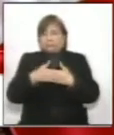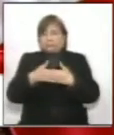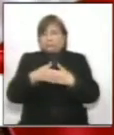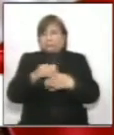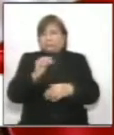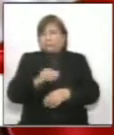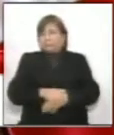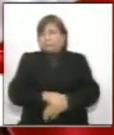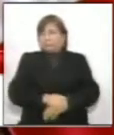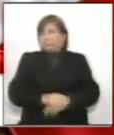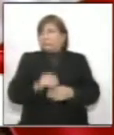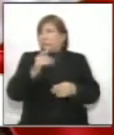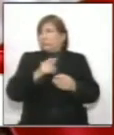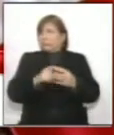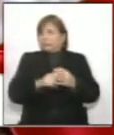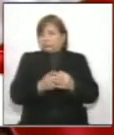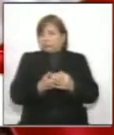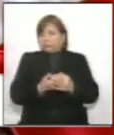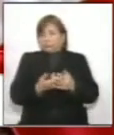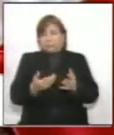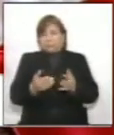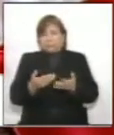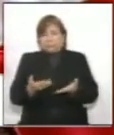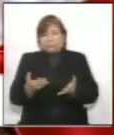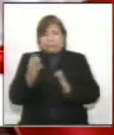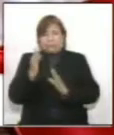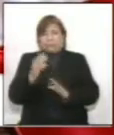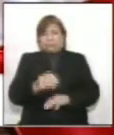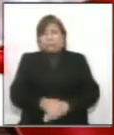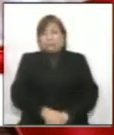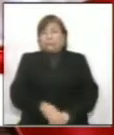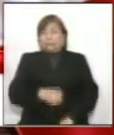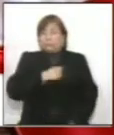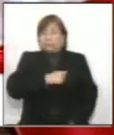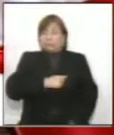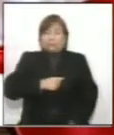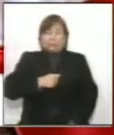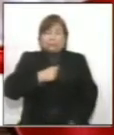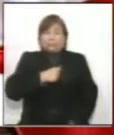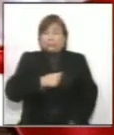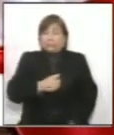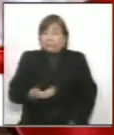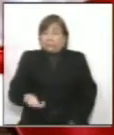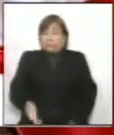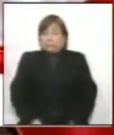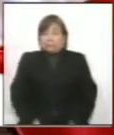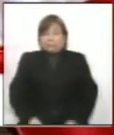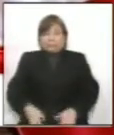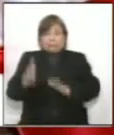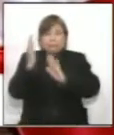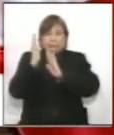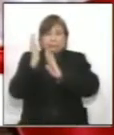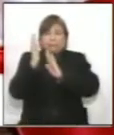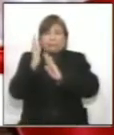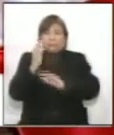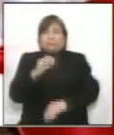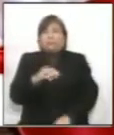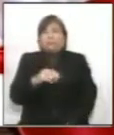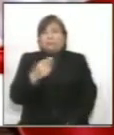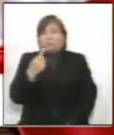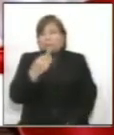Este no es un gobierno que comienza recién su gestión. Y lamentablemente, su discurso del señor Cateriano era